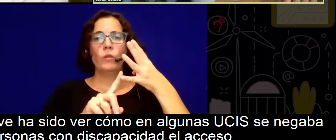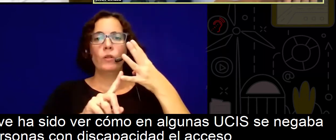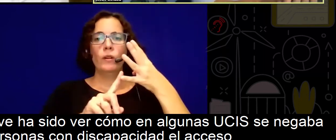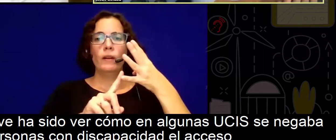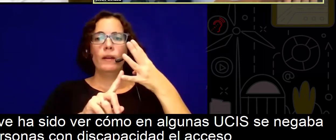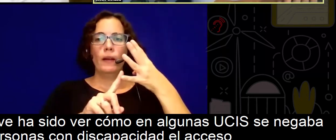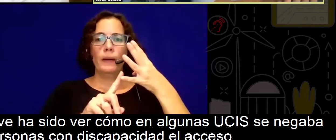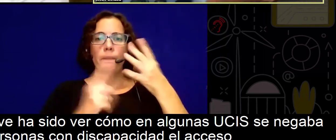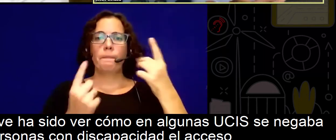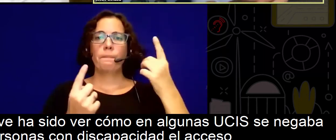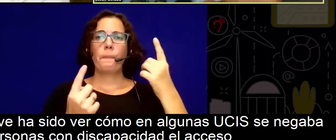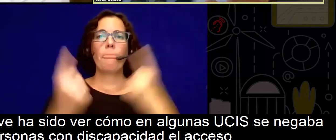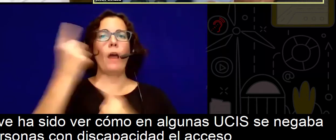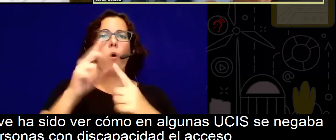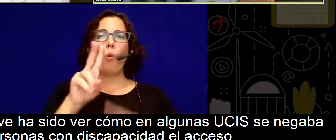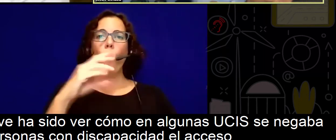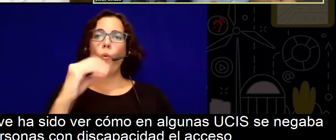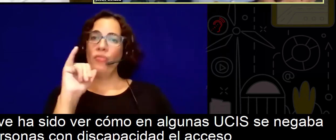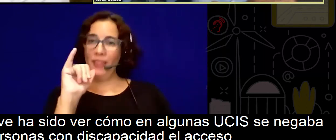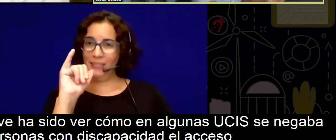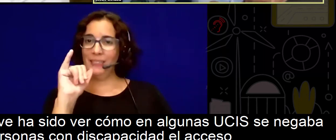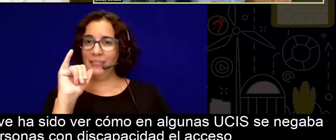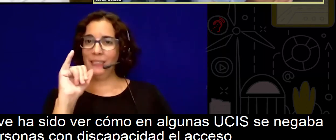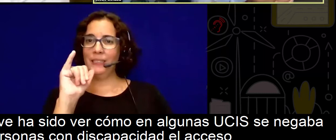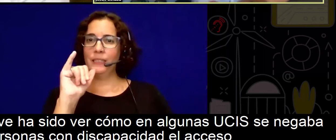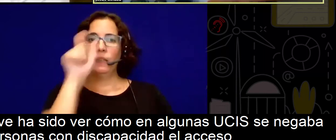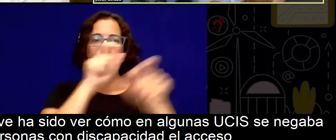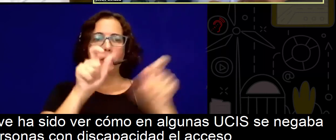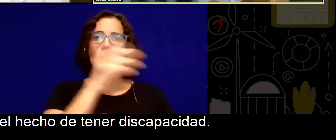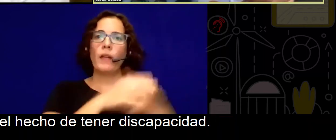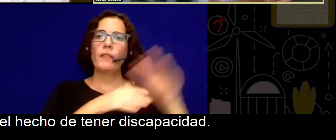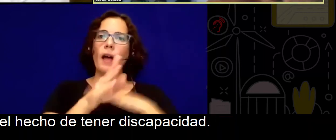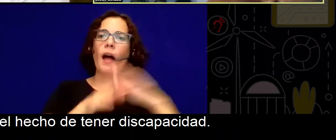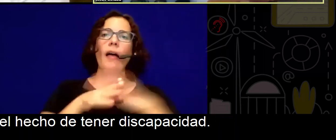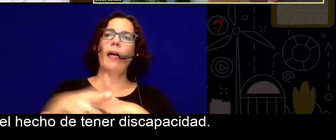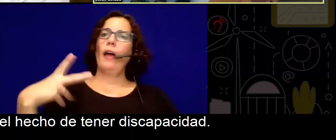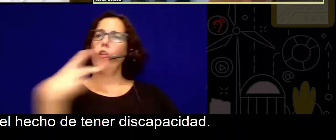algunas UCIs se denegaba a las personas con discapacidad el acceso por el mero hecho de